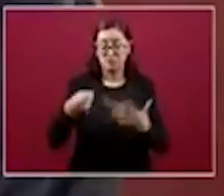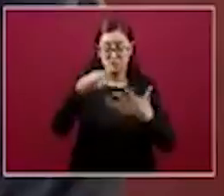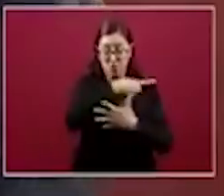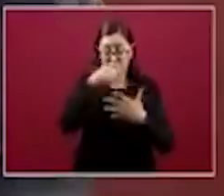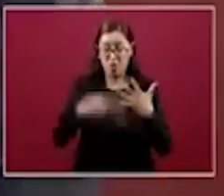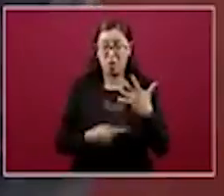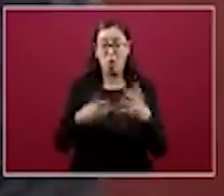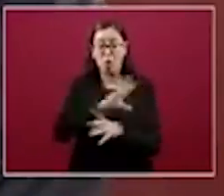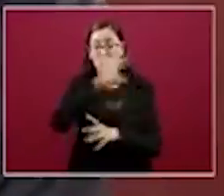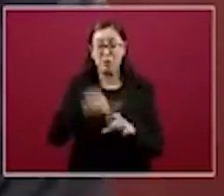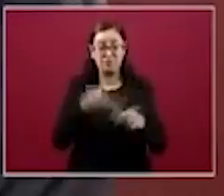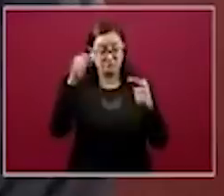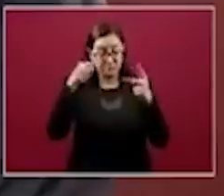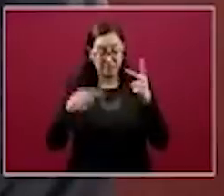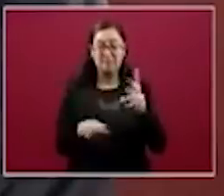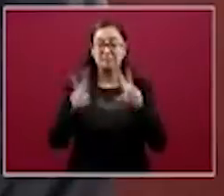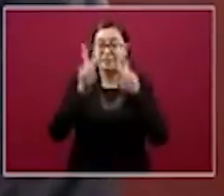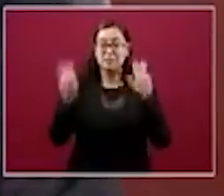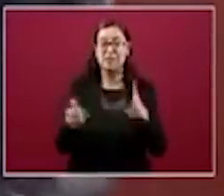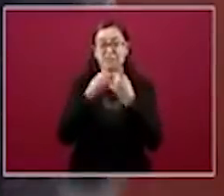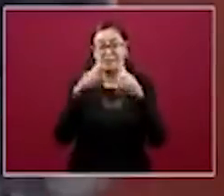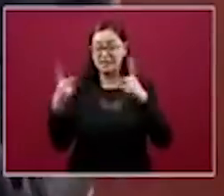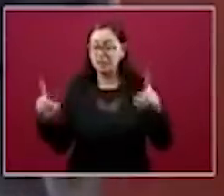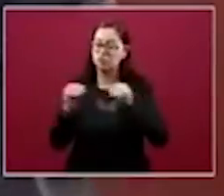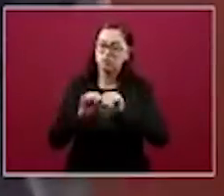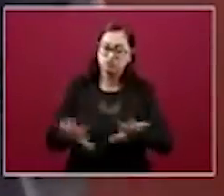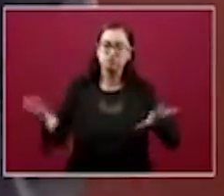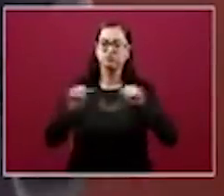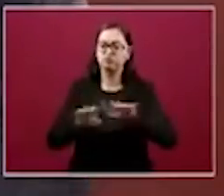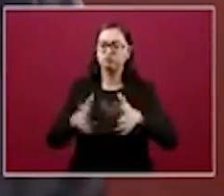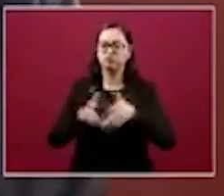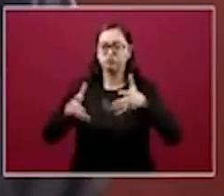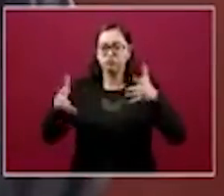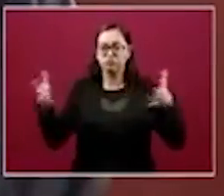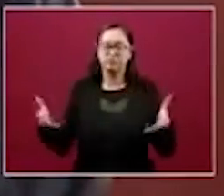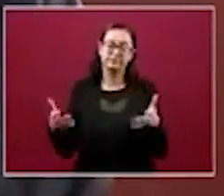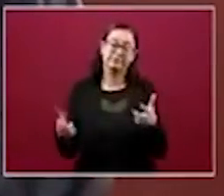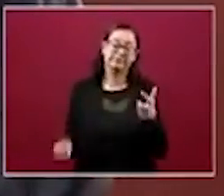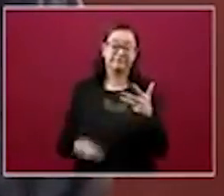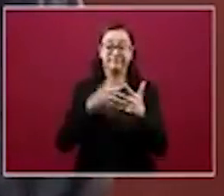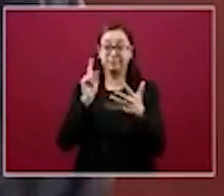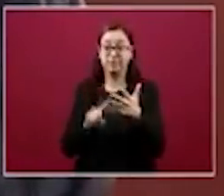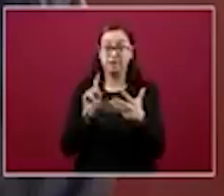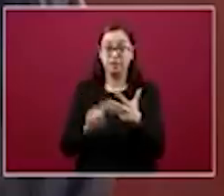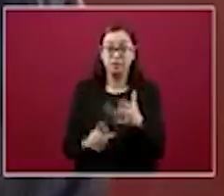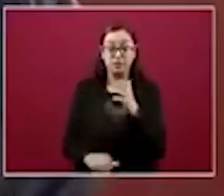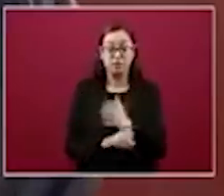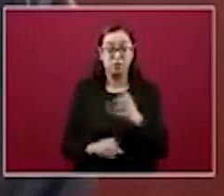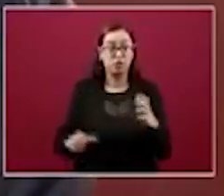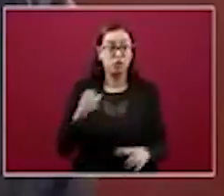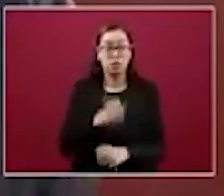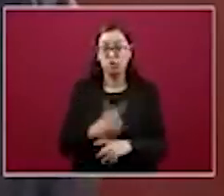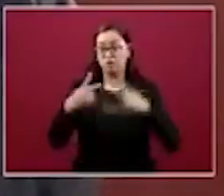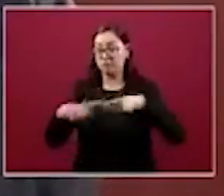desarrollo, cómo lograr que haya crecimiento. Y lo otro, la mezcla de recursos. No